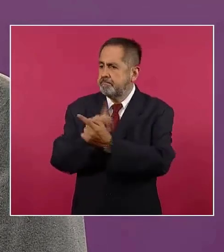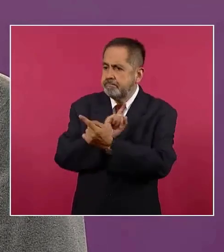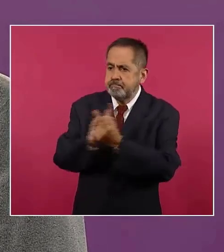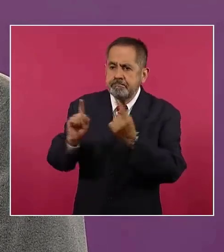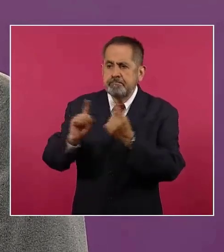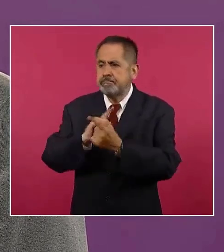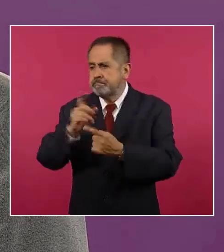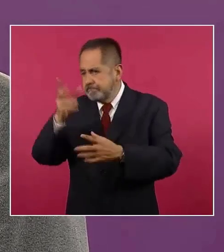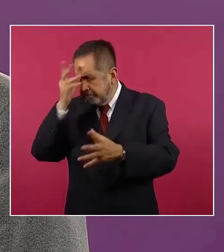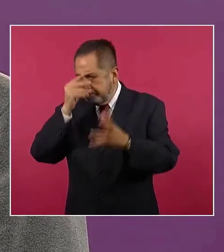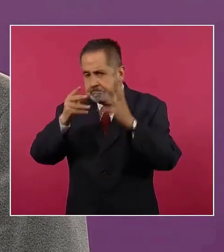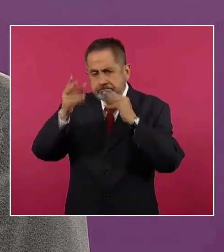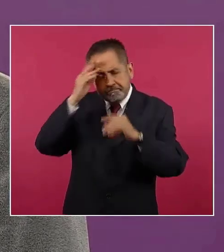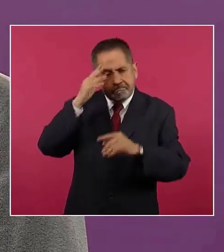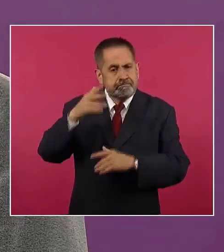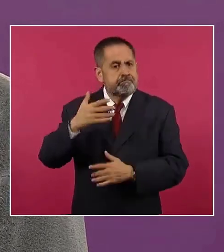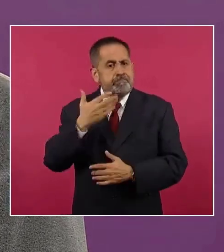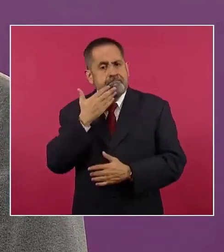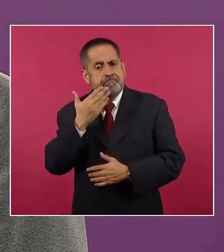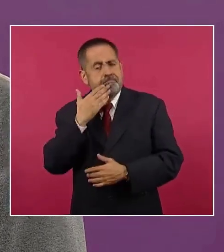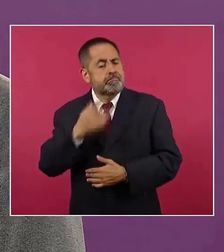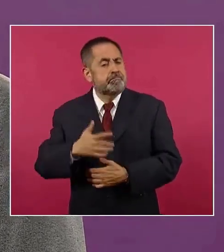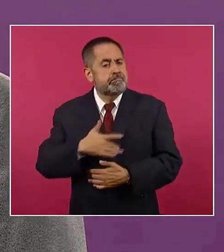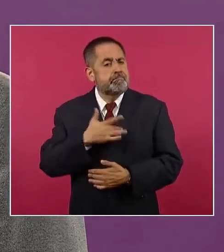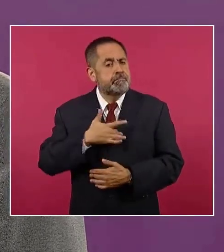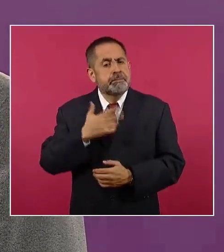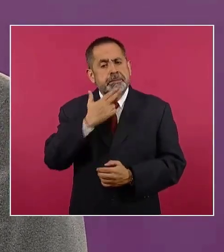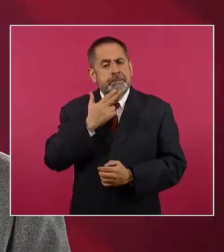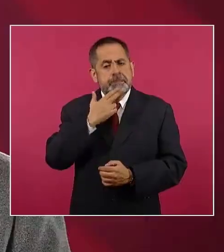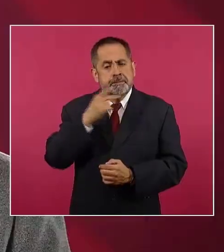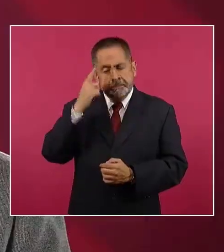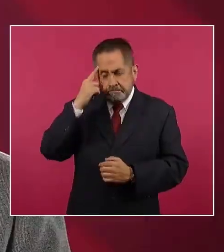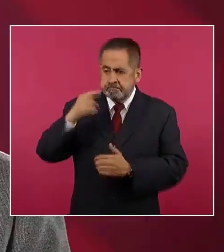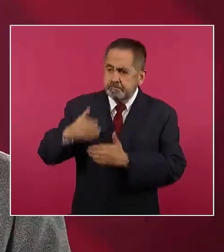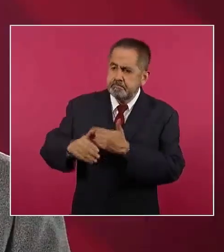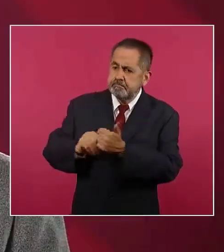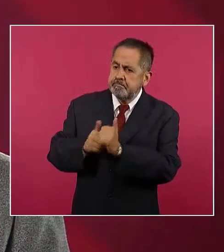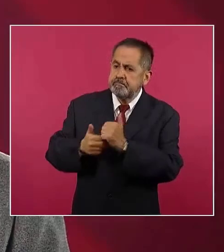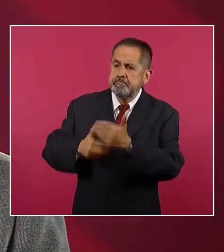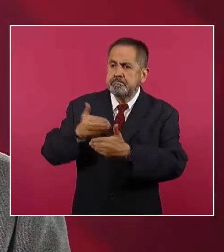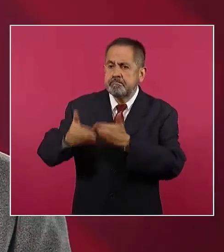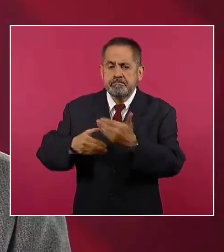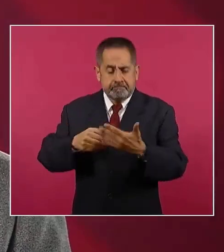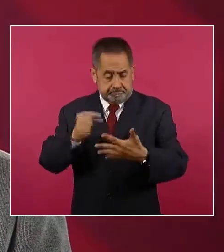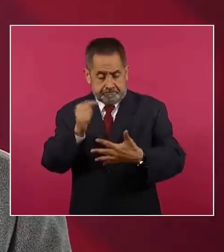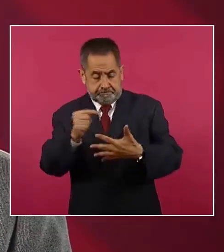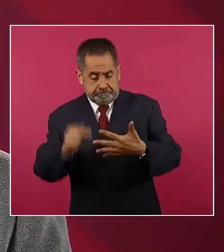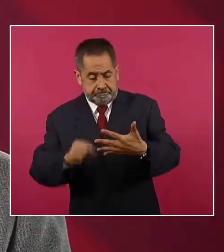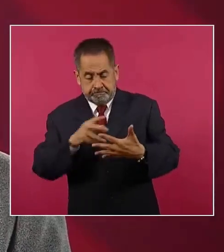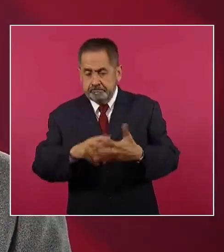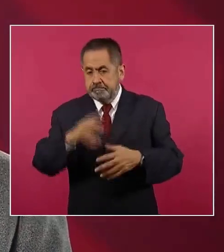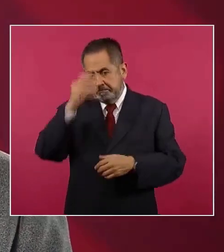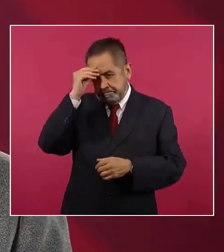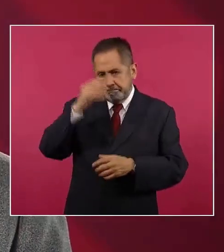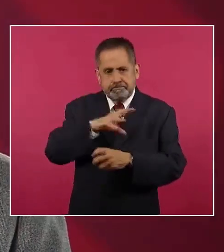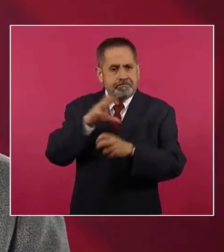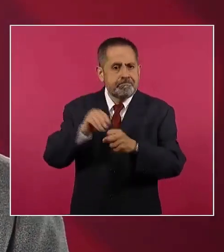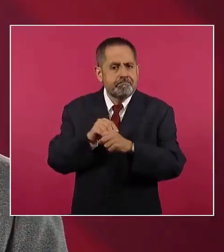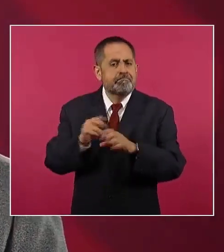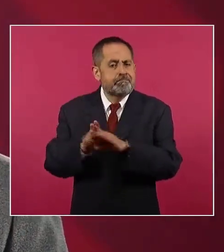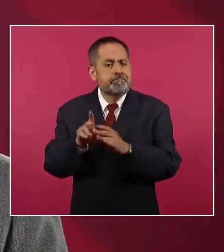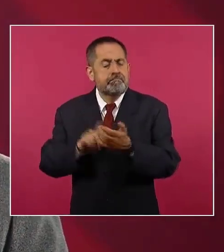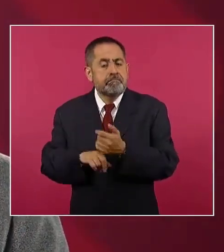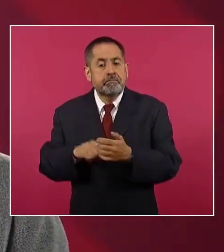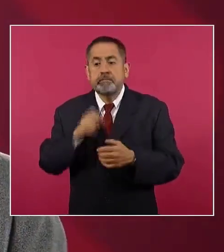aprendizaje para enfocarnos en la recuperación de la matrícula, de los aprendizajes también, y en la preparación de los